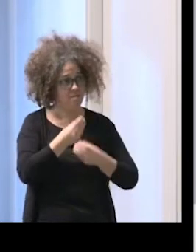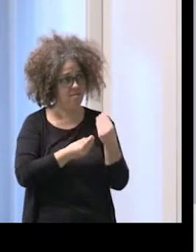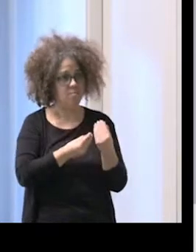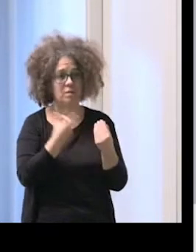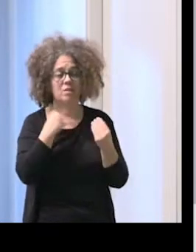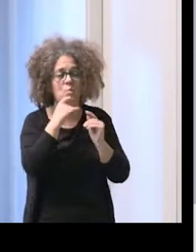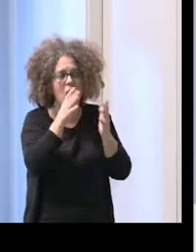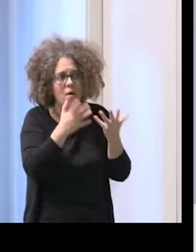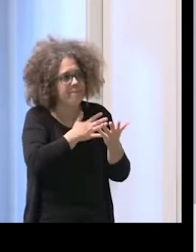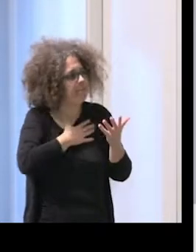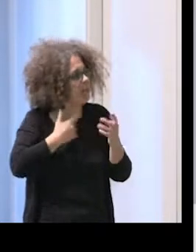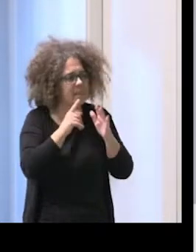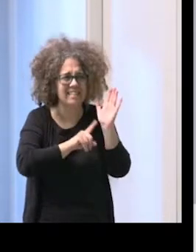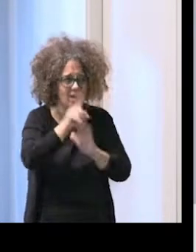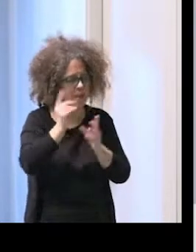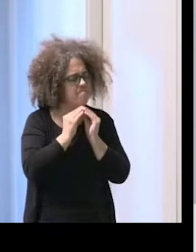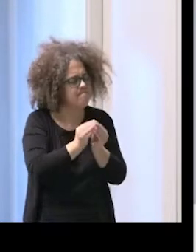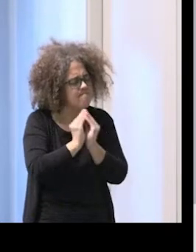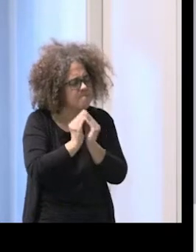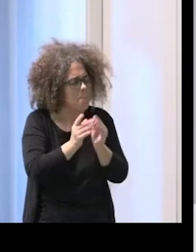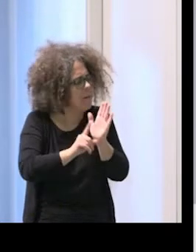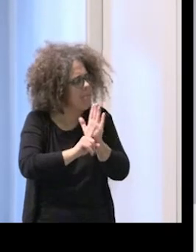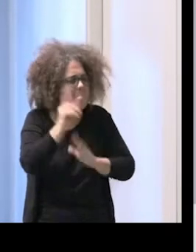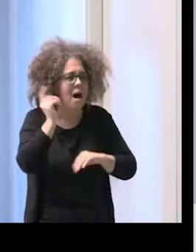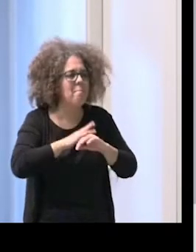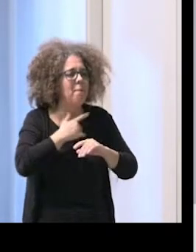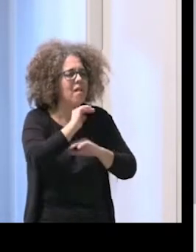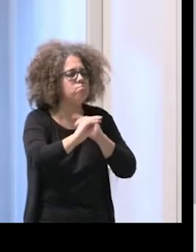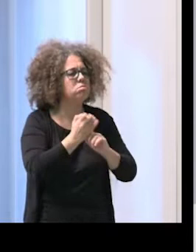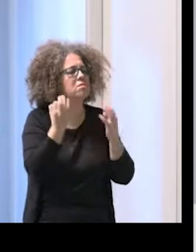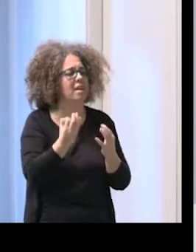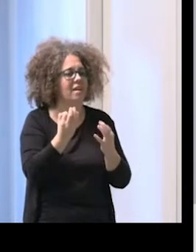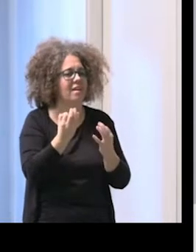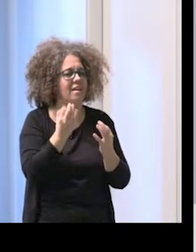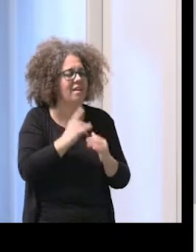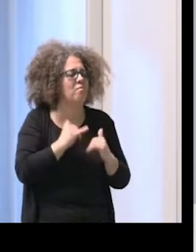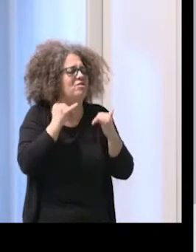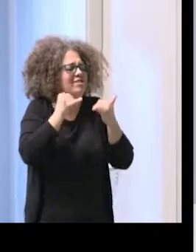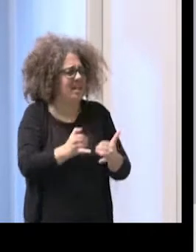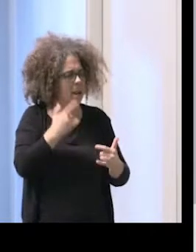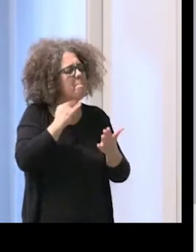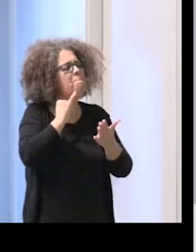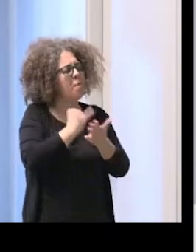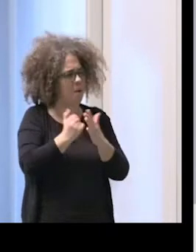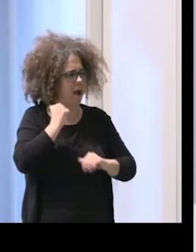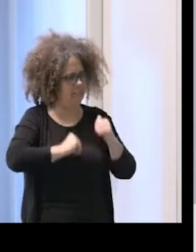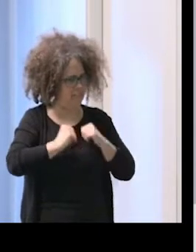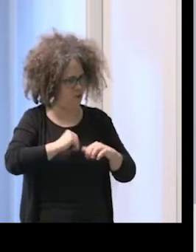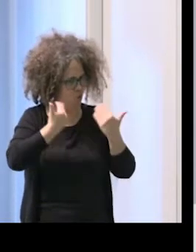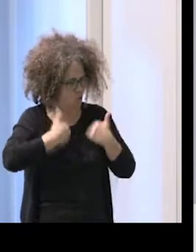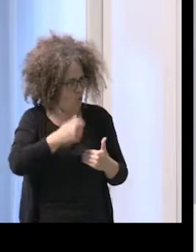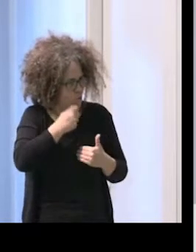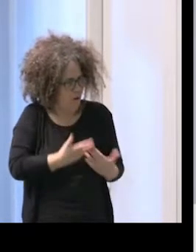ahora de desarrollarla para llegar hasta los estadios clínicos. ¿Qué es lo que resta por hacer y qué es lo que estamos haciendo? Bueno, hay todavía